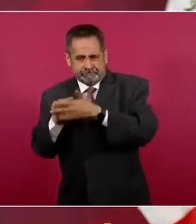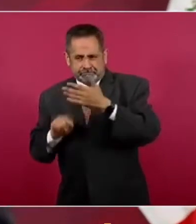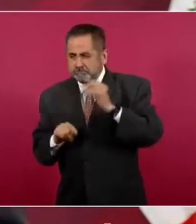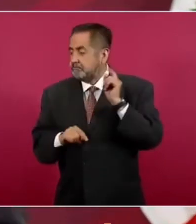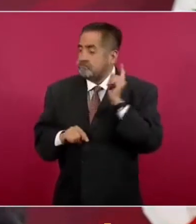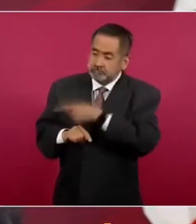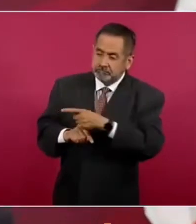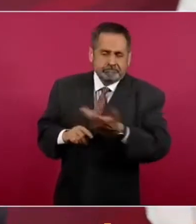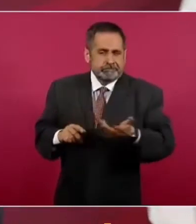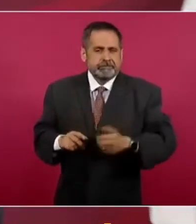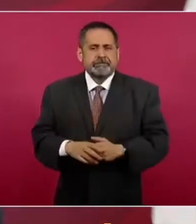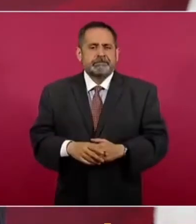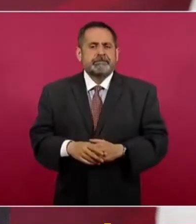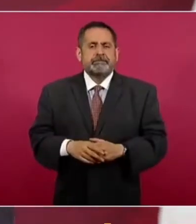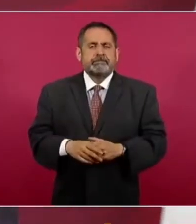hicieron